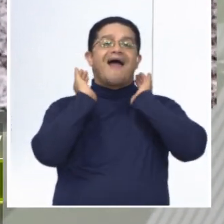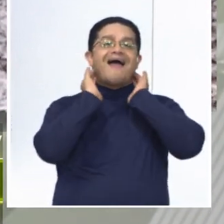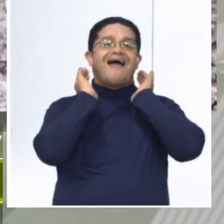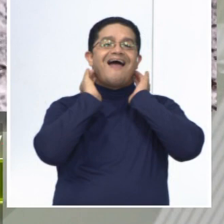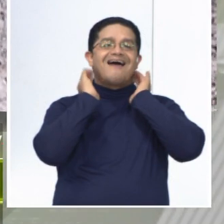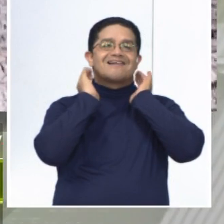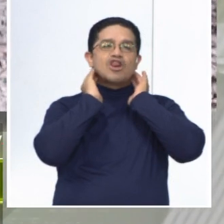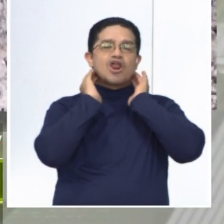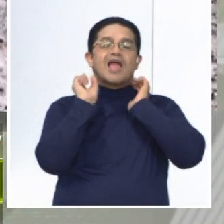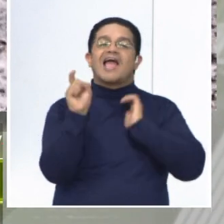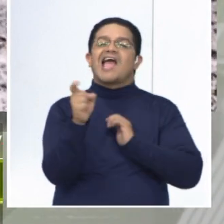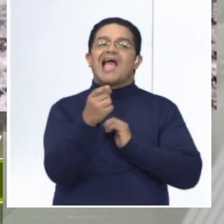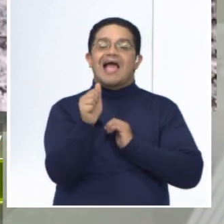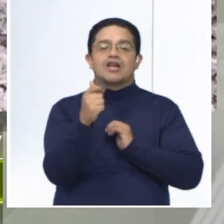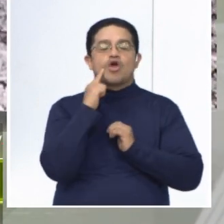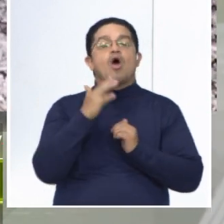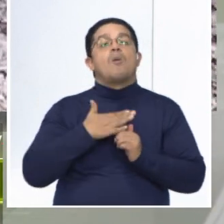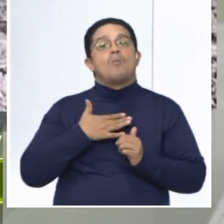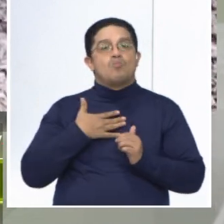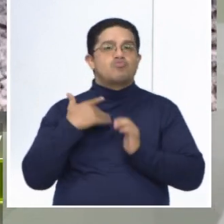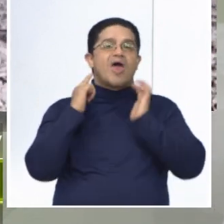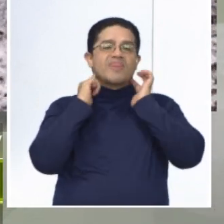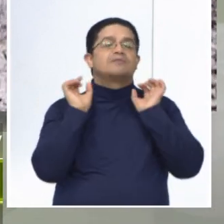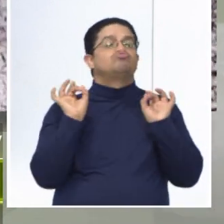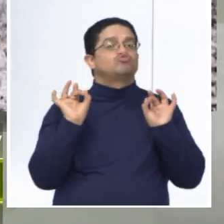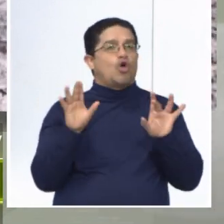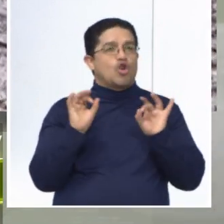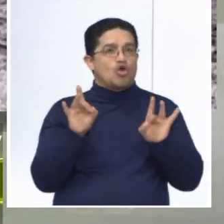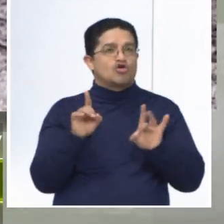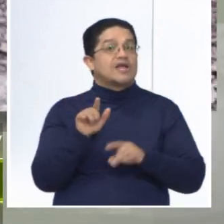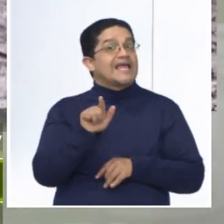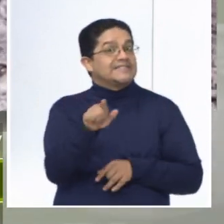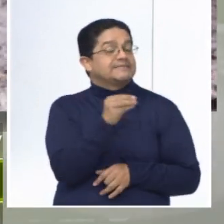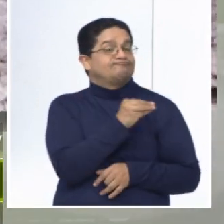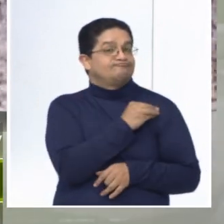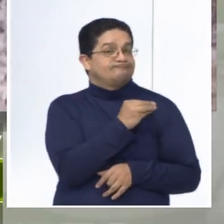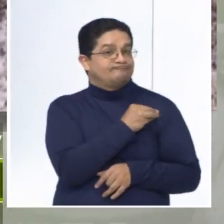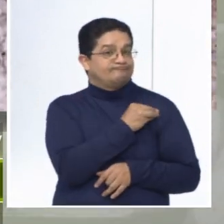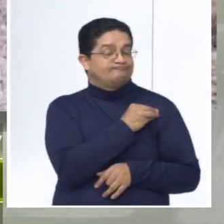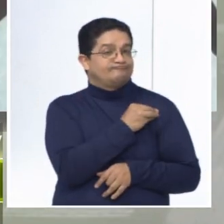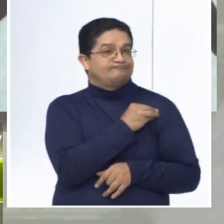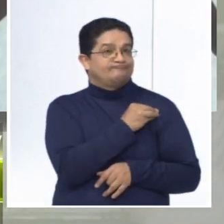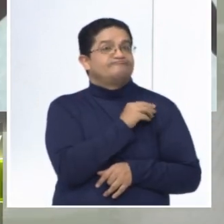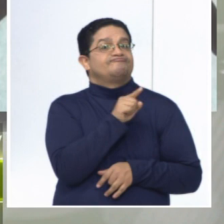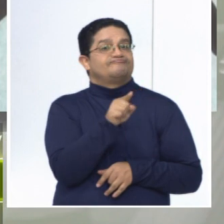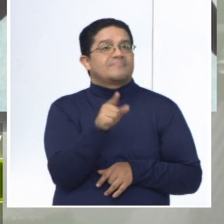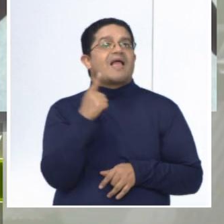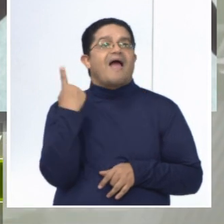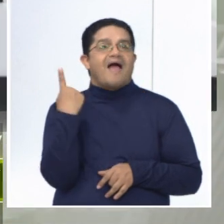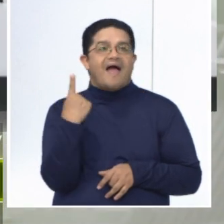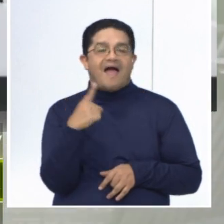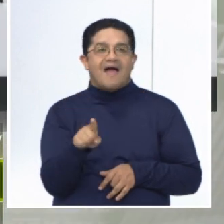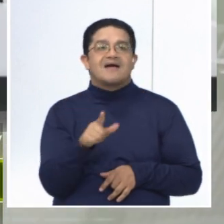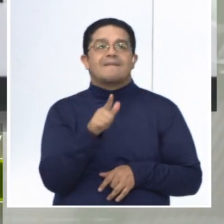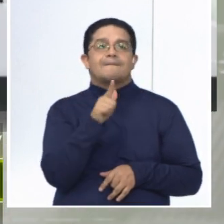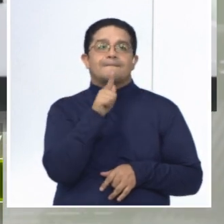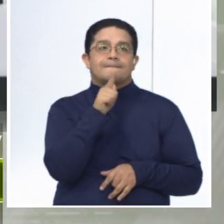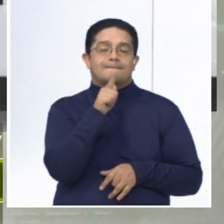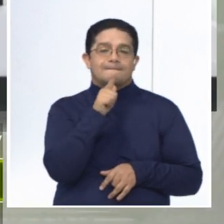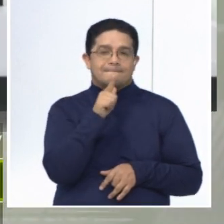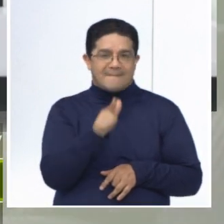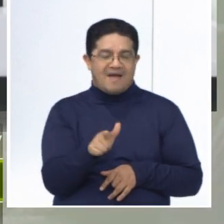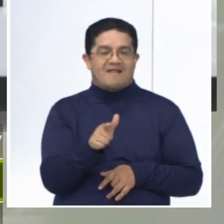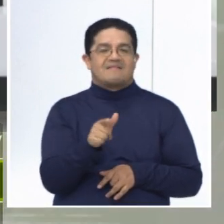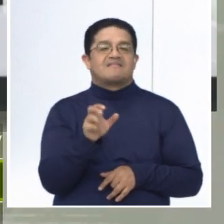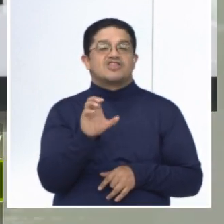esta zona pueden estar aumentados de tamaño. Esos son signos casi inequívocos de que eso tenía trypanosoma